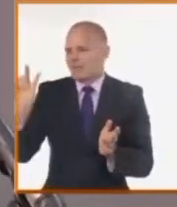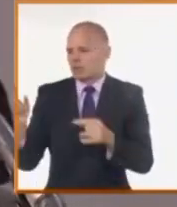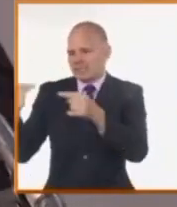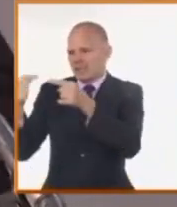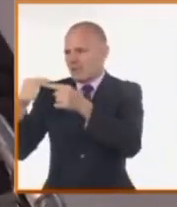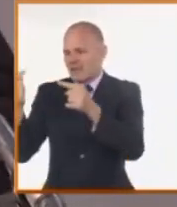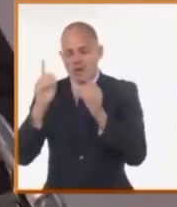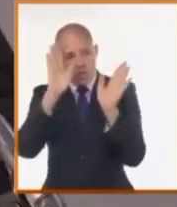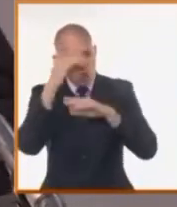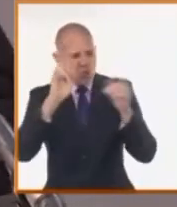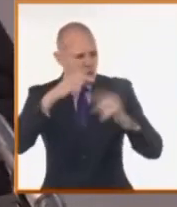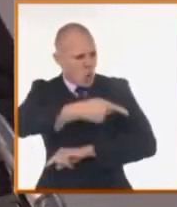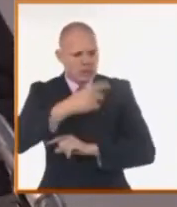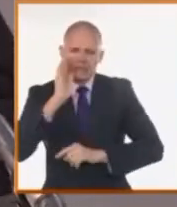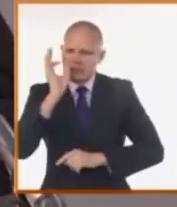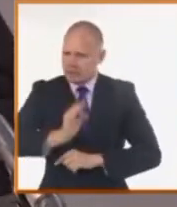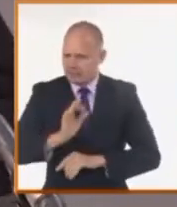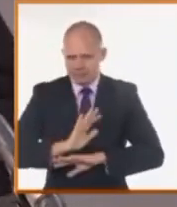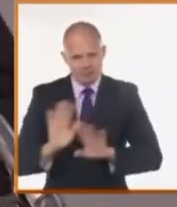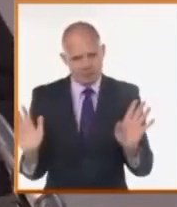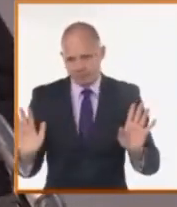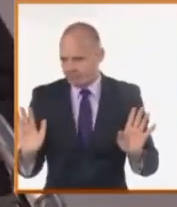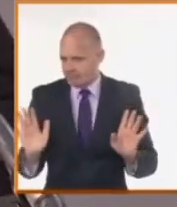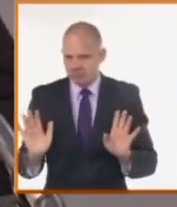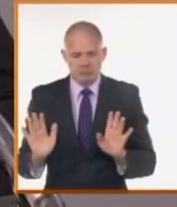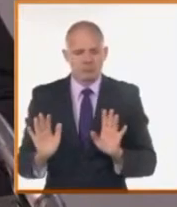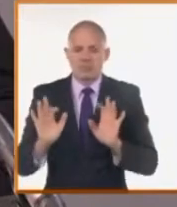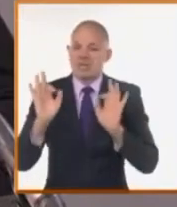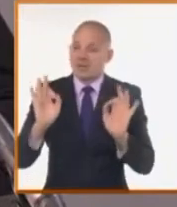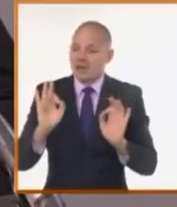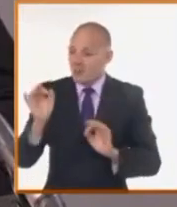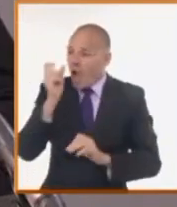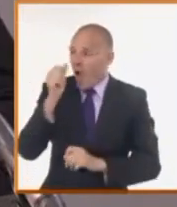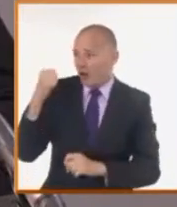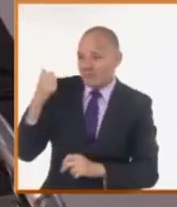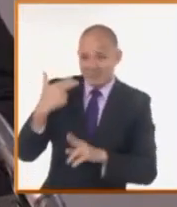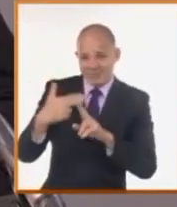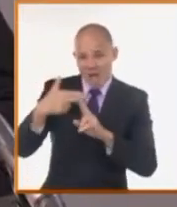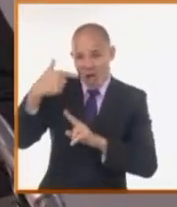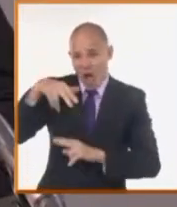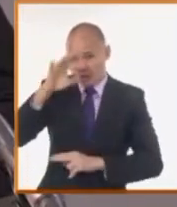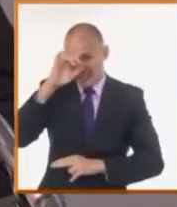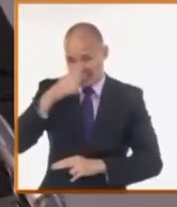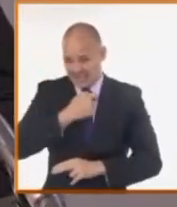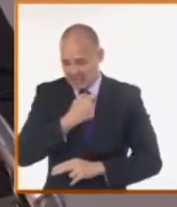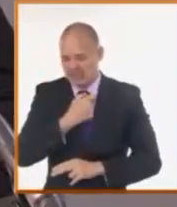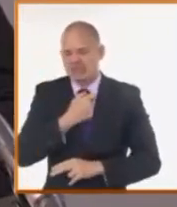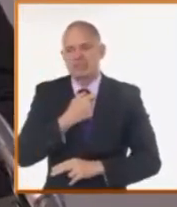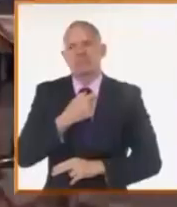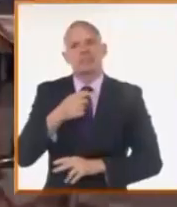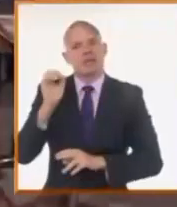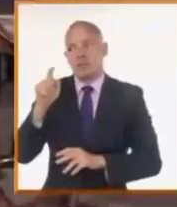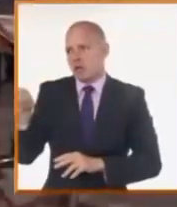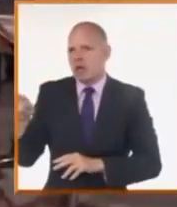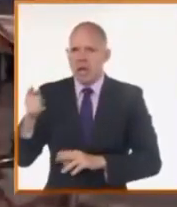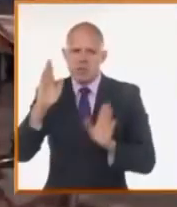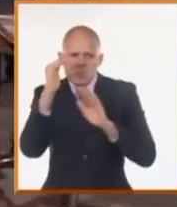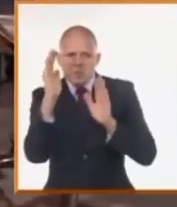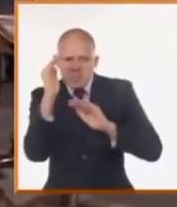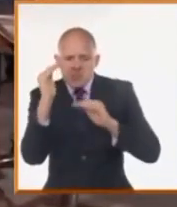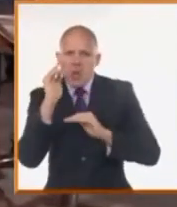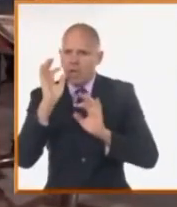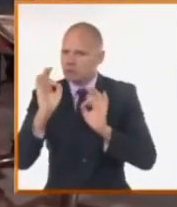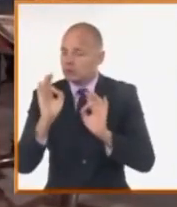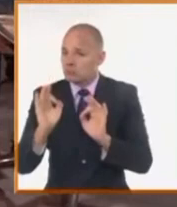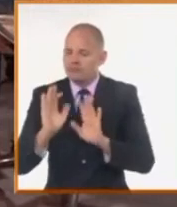información yc y Cuba le han estado haciendo guerra que afortunadamente han salido victoriosos eh Pero